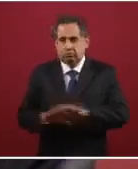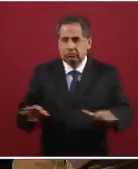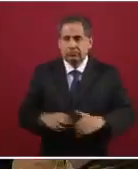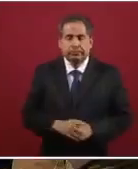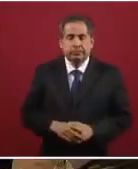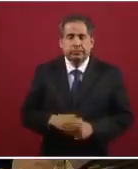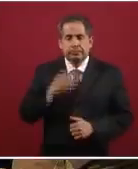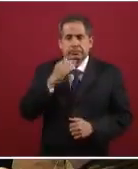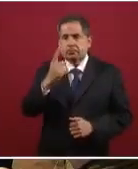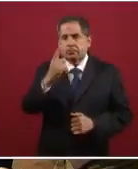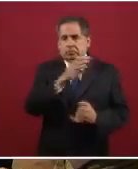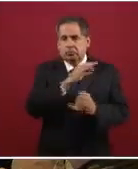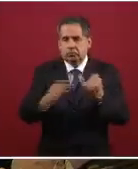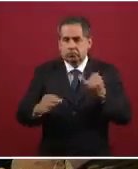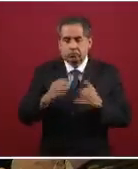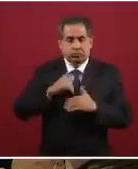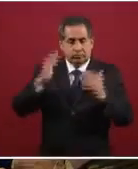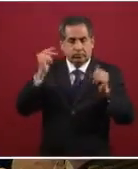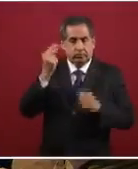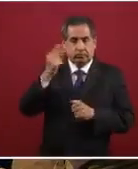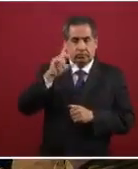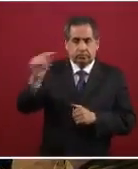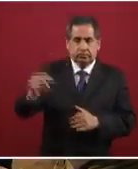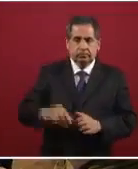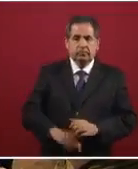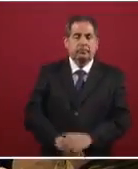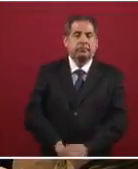Muy bien, una más, porque me tengo que ir.